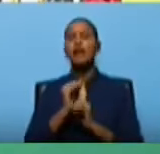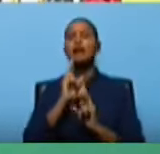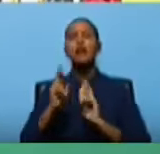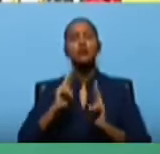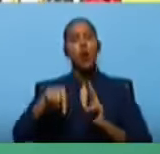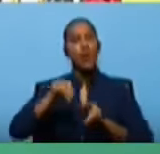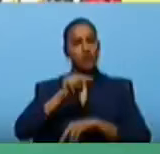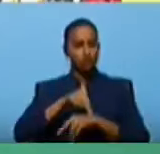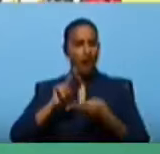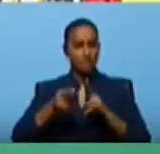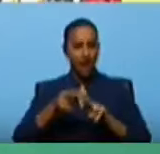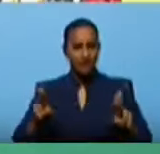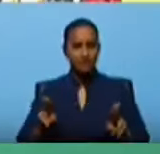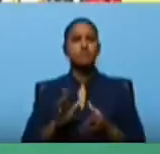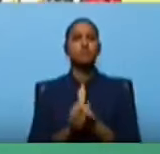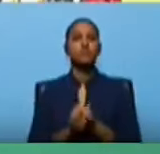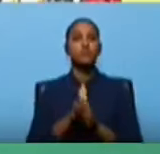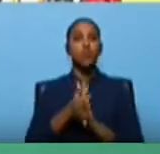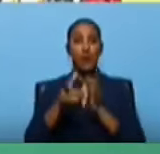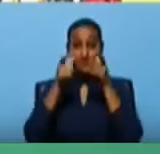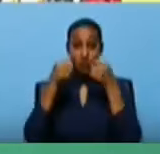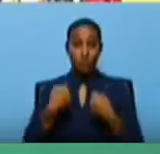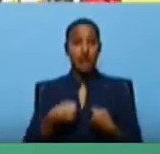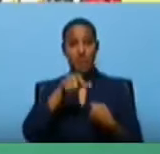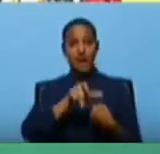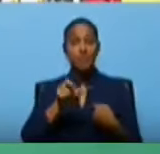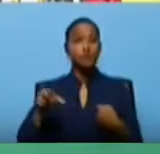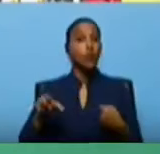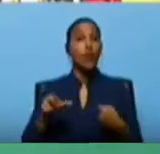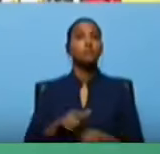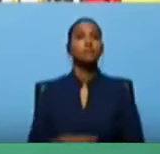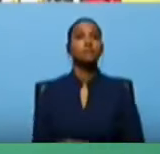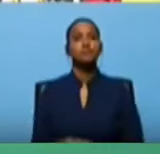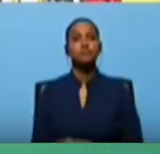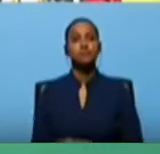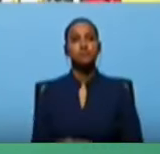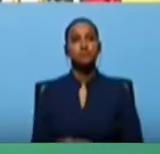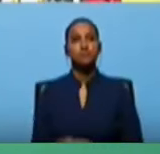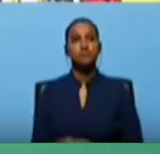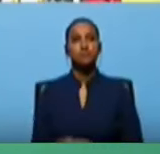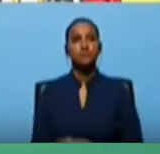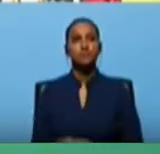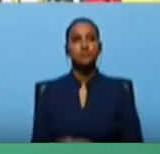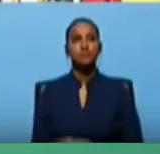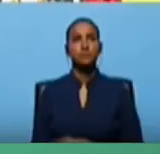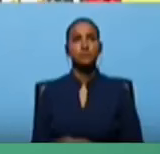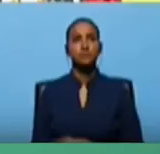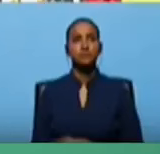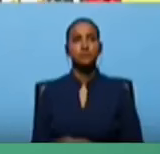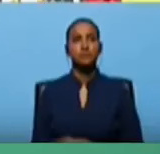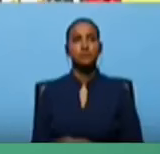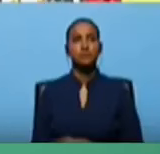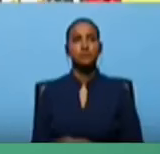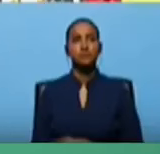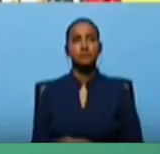de gobierno para la seguridad ciudadana, la política y la paz.